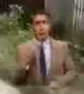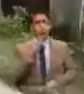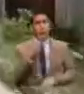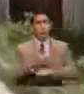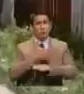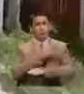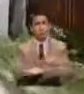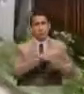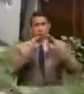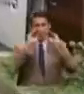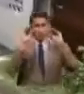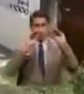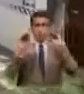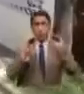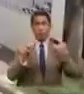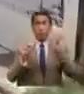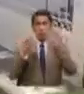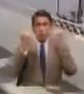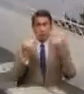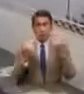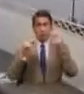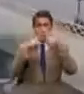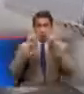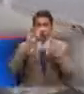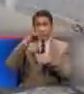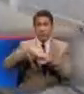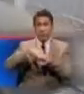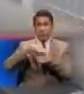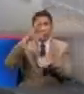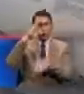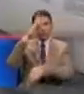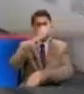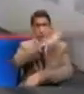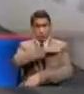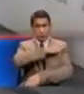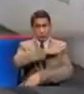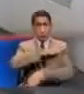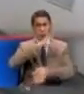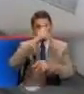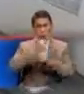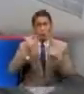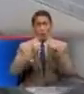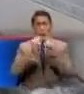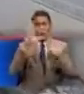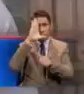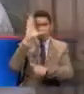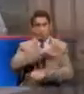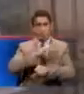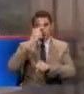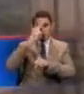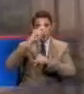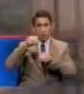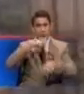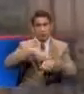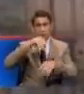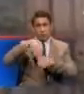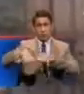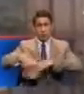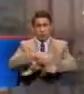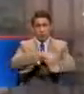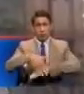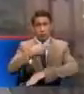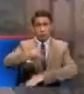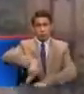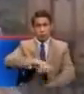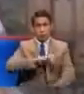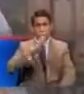anunciado. Con el resultado de la consulta, los militares trabajarán de forma complementaria con la Policía Nacional en las calles. Nuestro trabajo es ejecutar la voluntad del